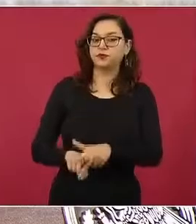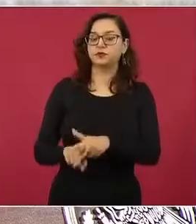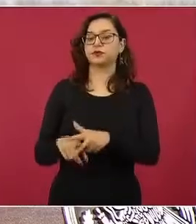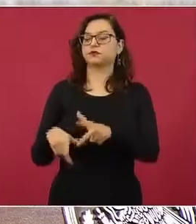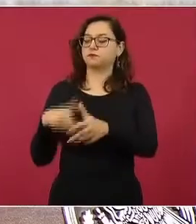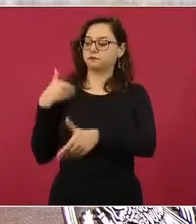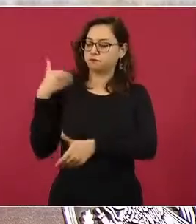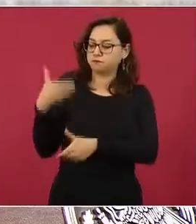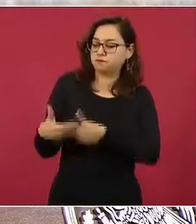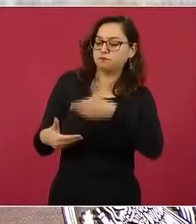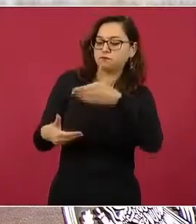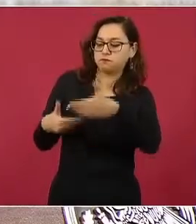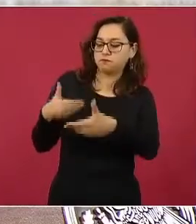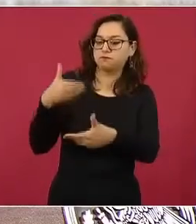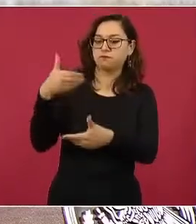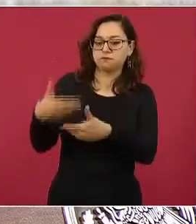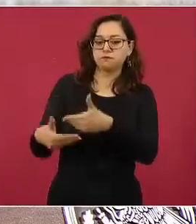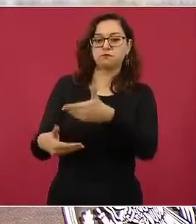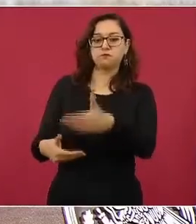de